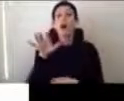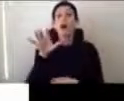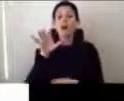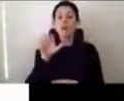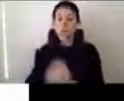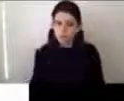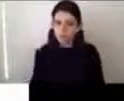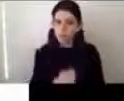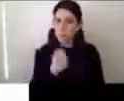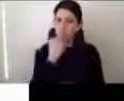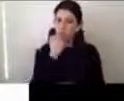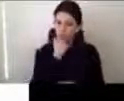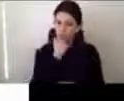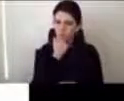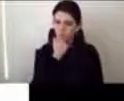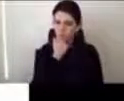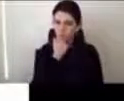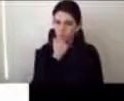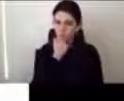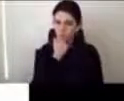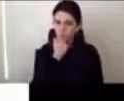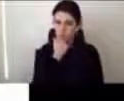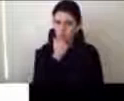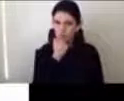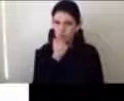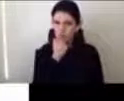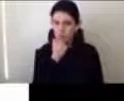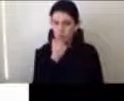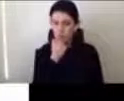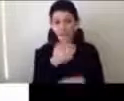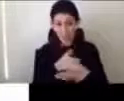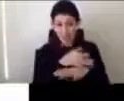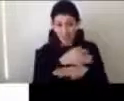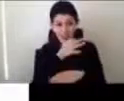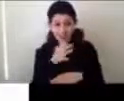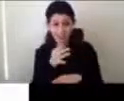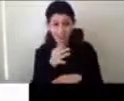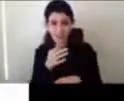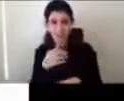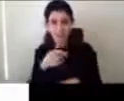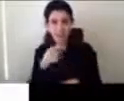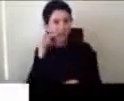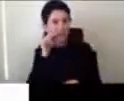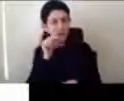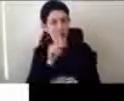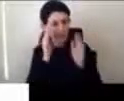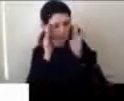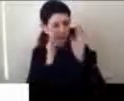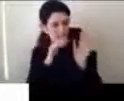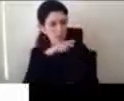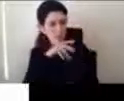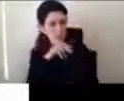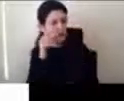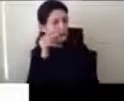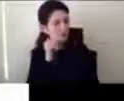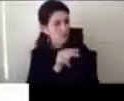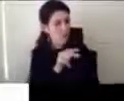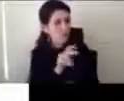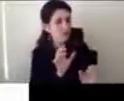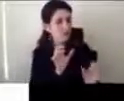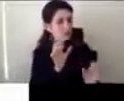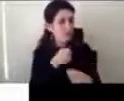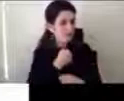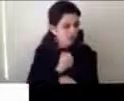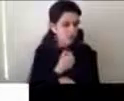señalaba anteriormente, hay que estar atento a la frustración que puede experimentar algún niño porque no